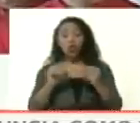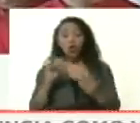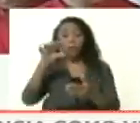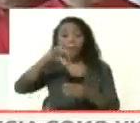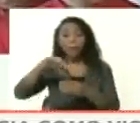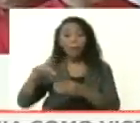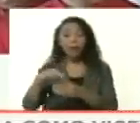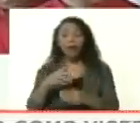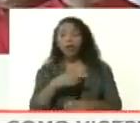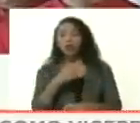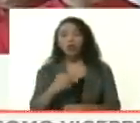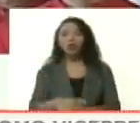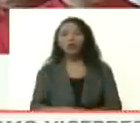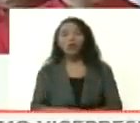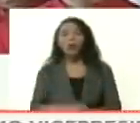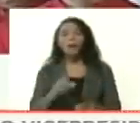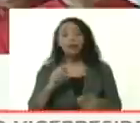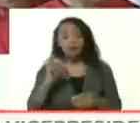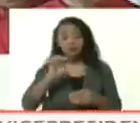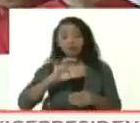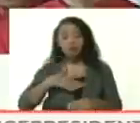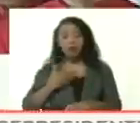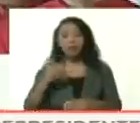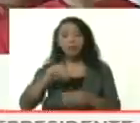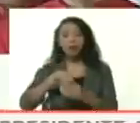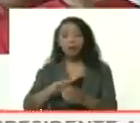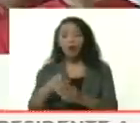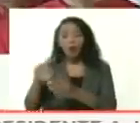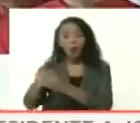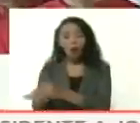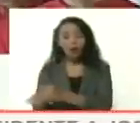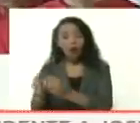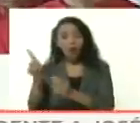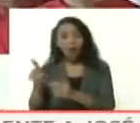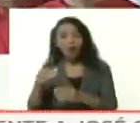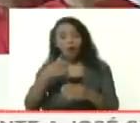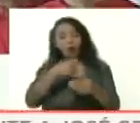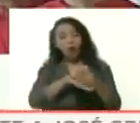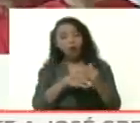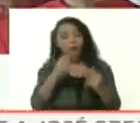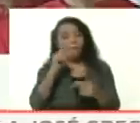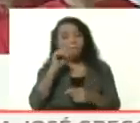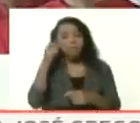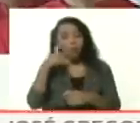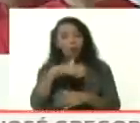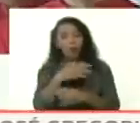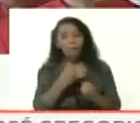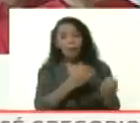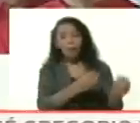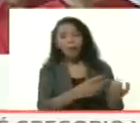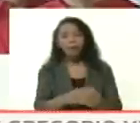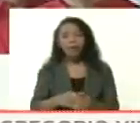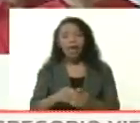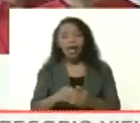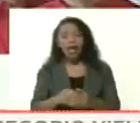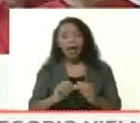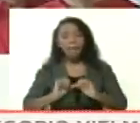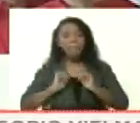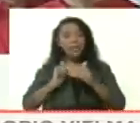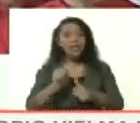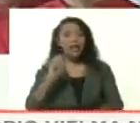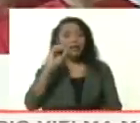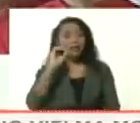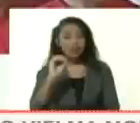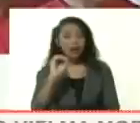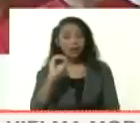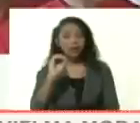dejará para las semillas parte, pues. Y el resto para allá, para el pueblo. Entonces, arrancar desde cero,